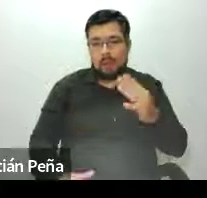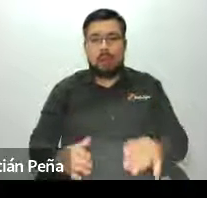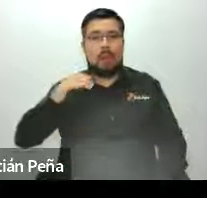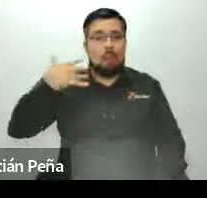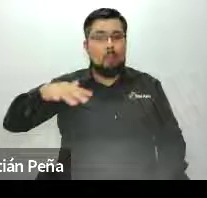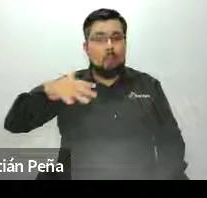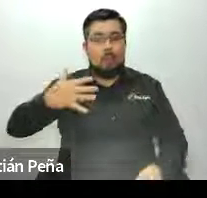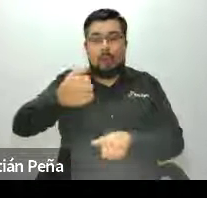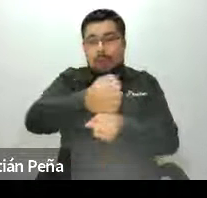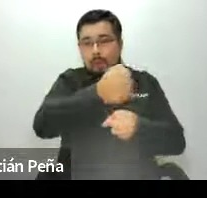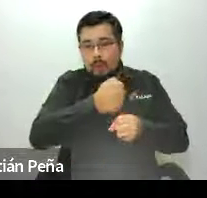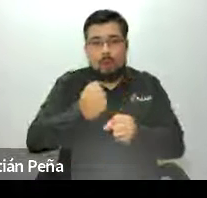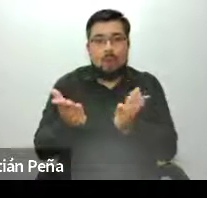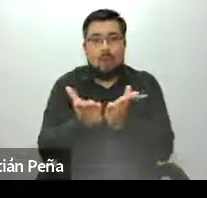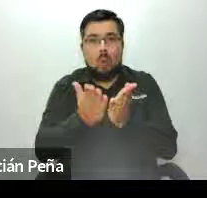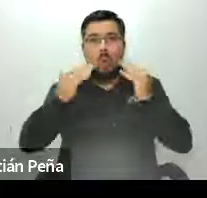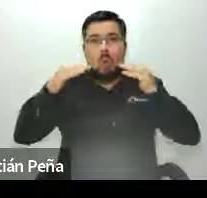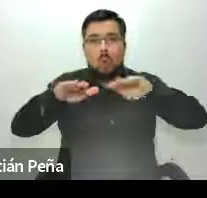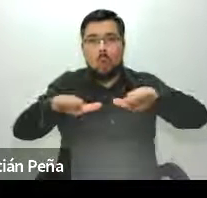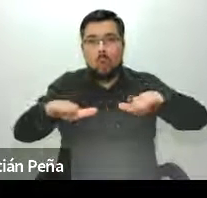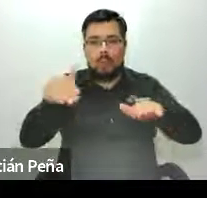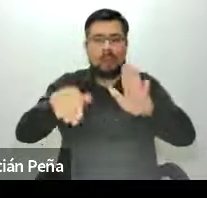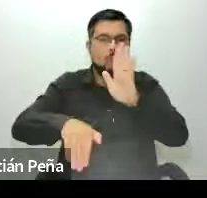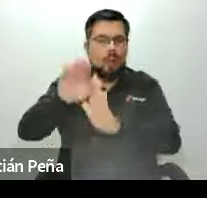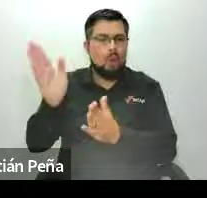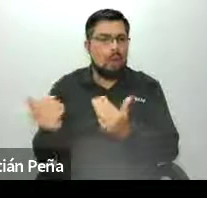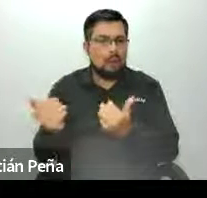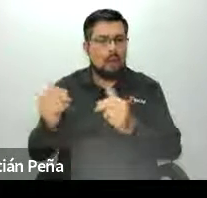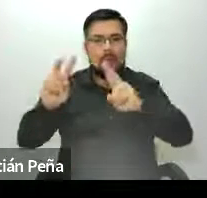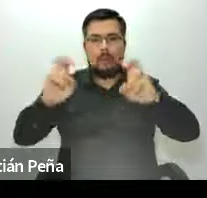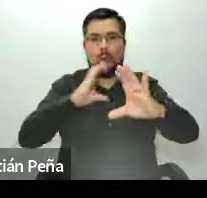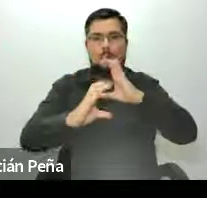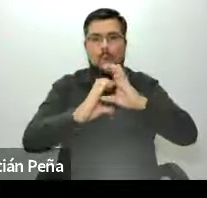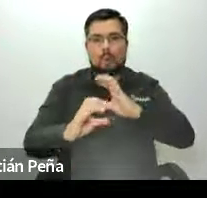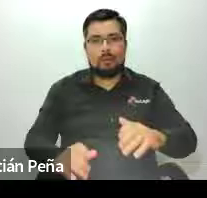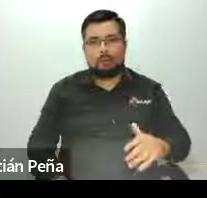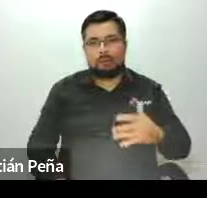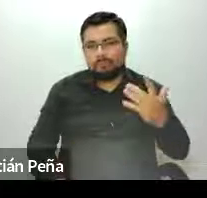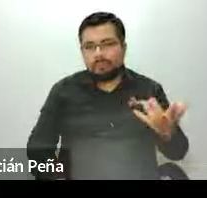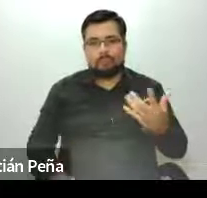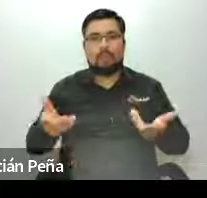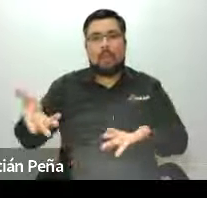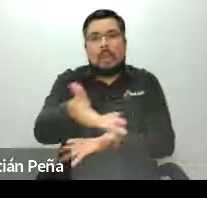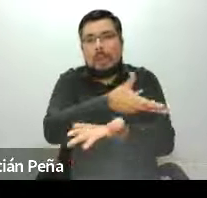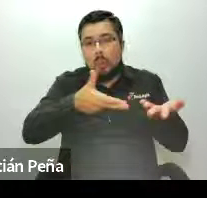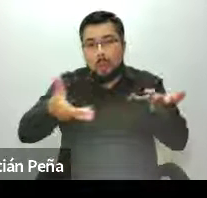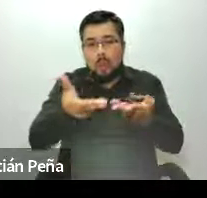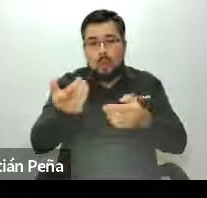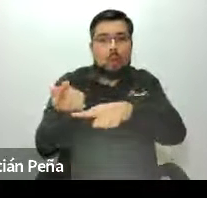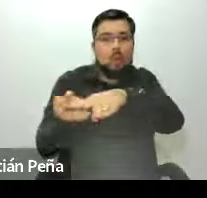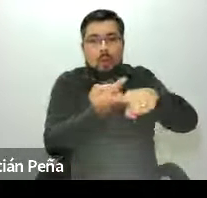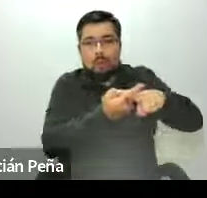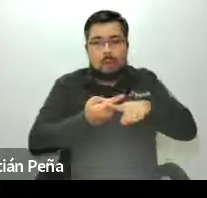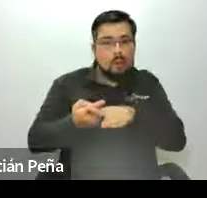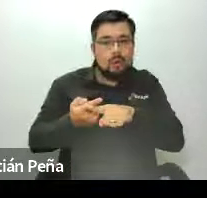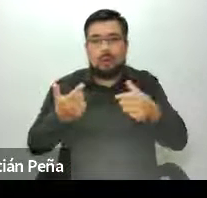con estudiantes que presentan mayores retos, mayores necesidades en el ámbito de la comunicación. Interactuar de acuerdo con las convenciones sociales en